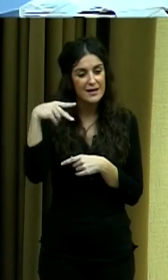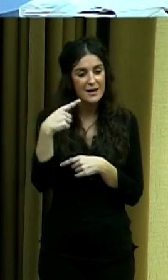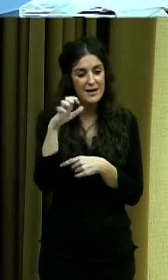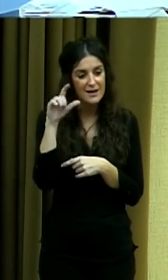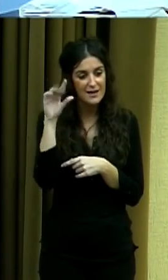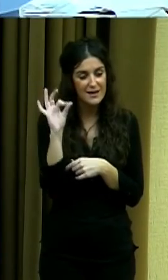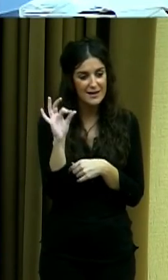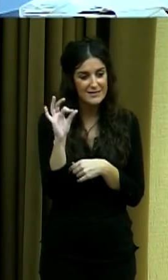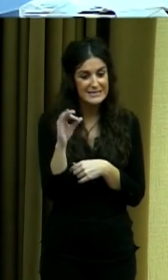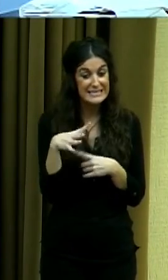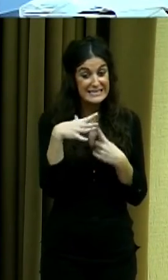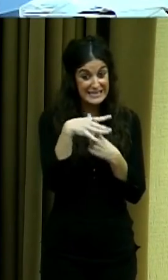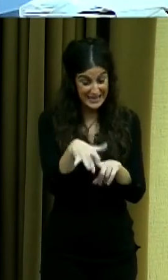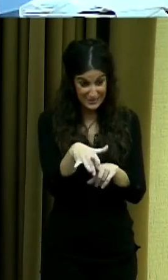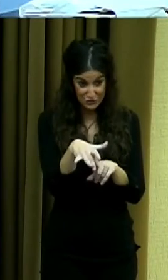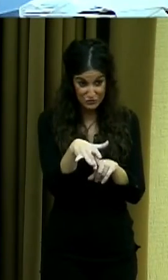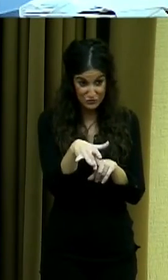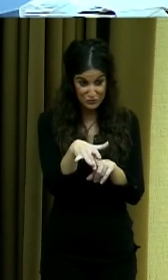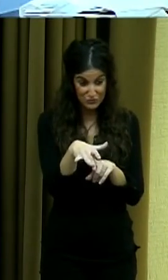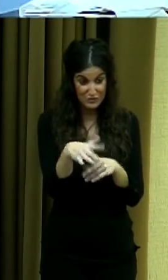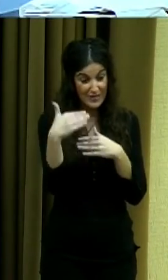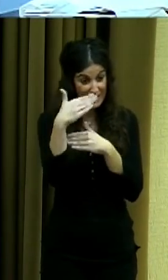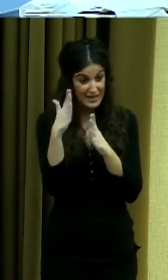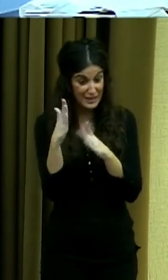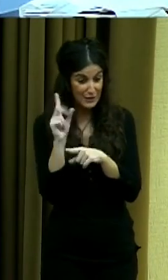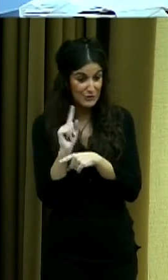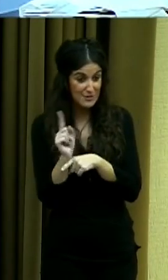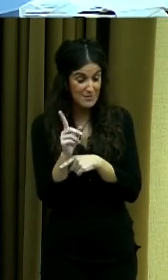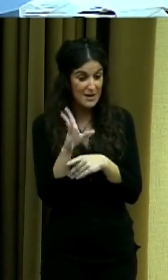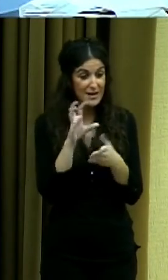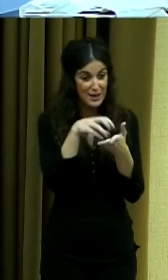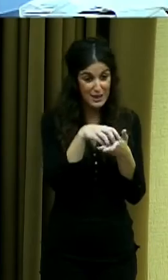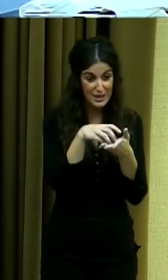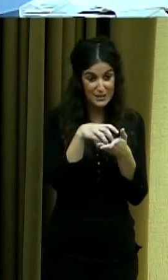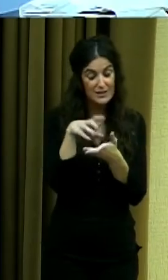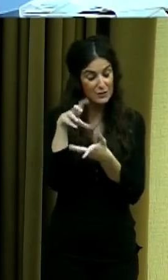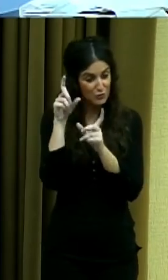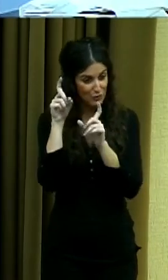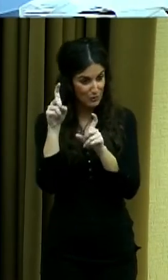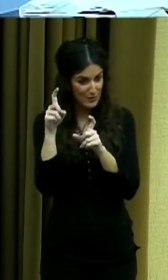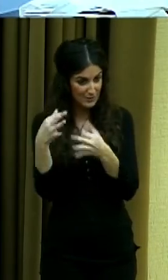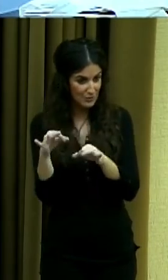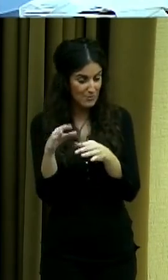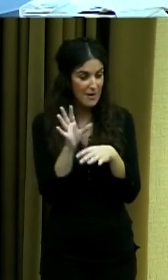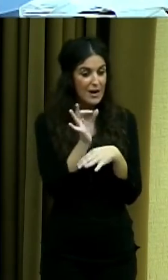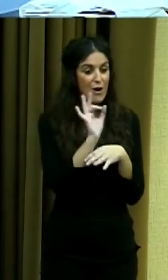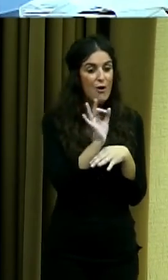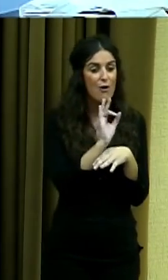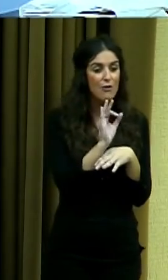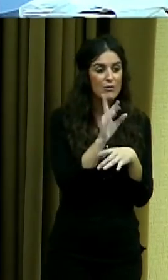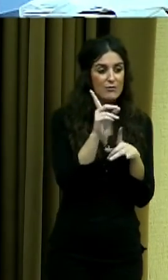se diagnostican más casos en la atención temprana en centros educativos de centros ordinarios o en centros de difícil